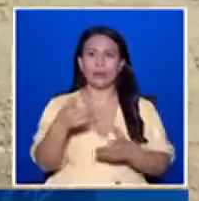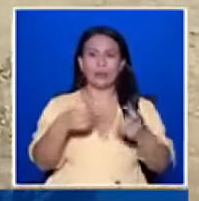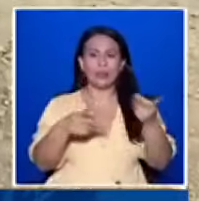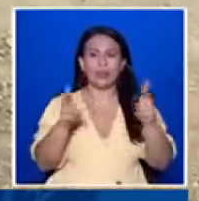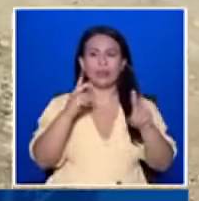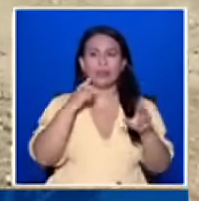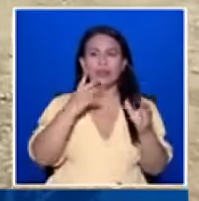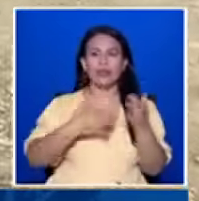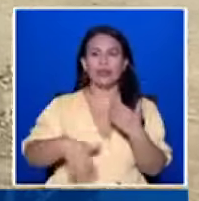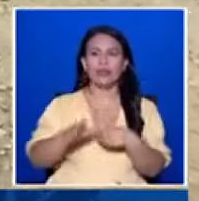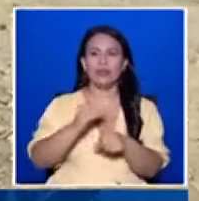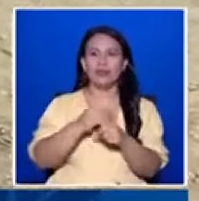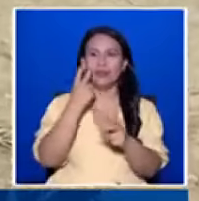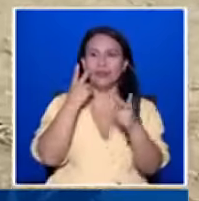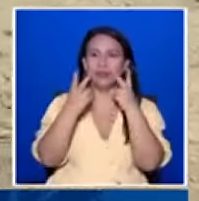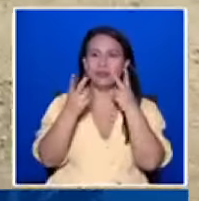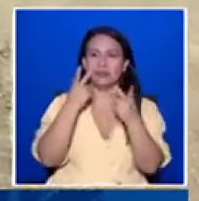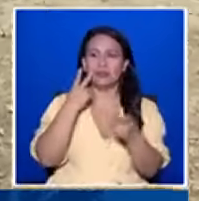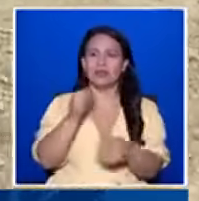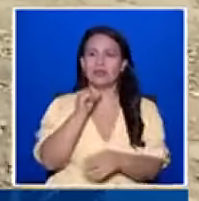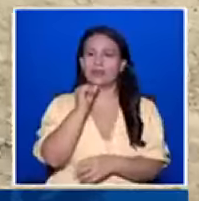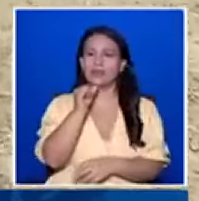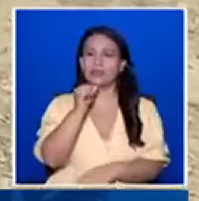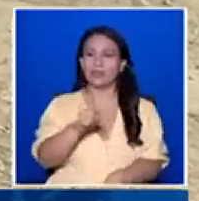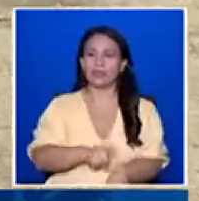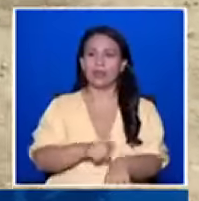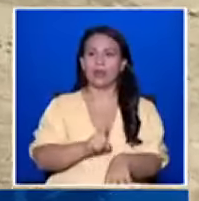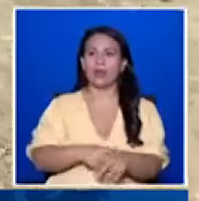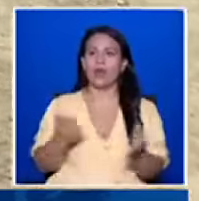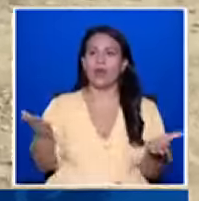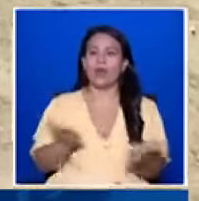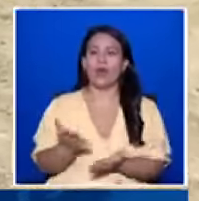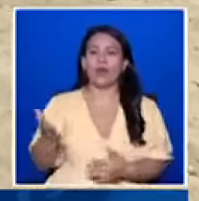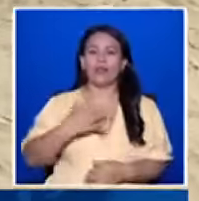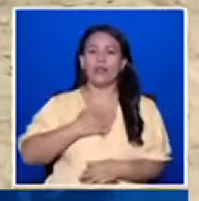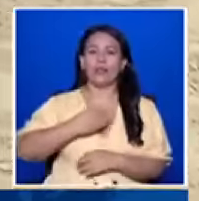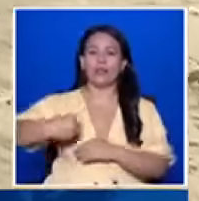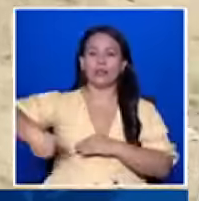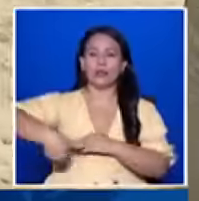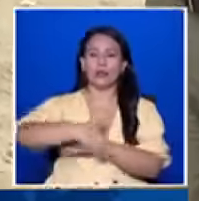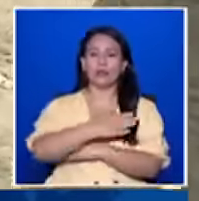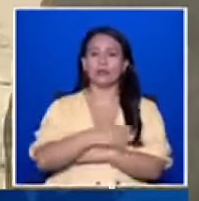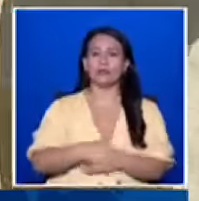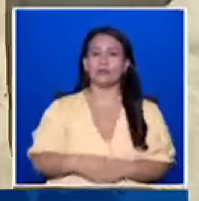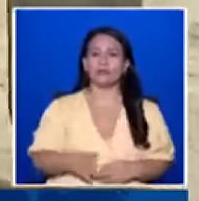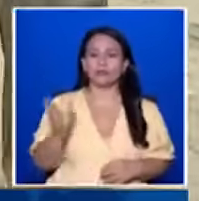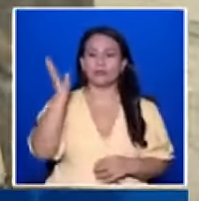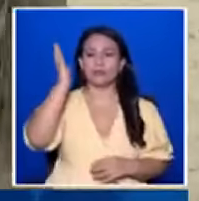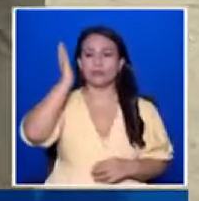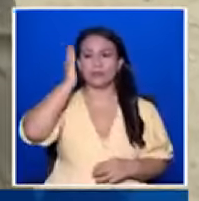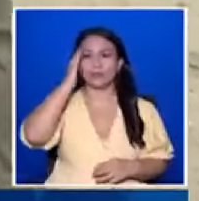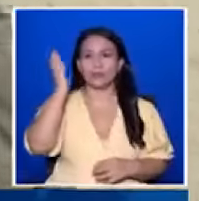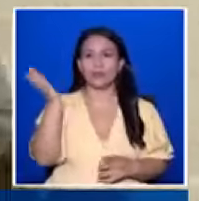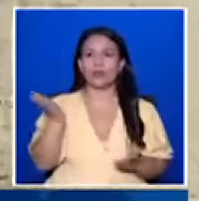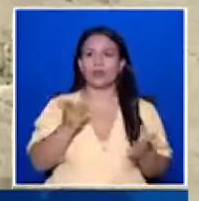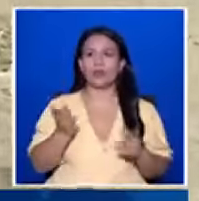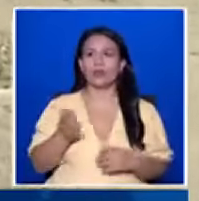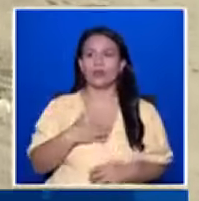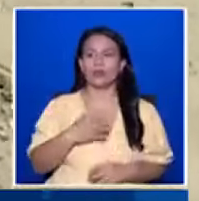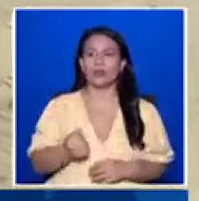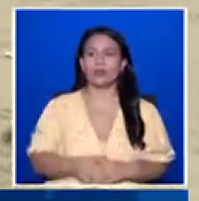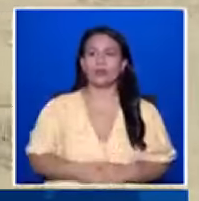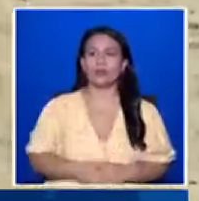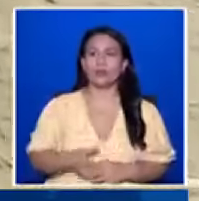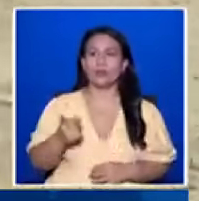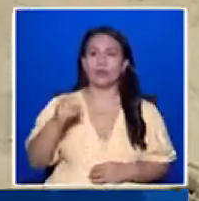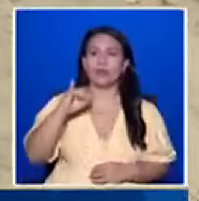1. Ni siquiera hace falta, tenemos entendido, decir dónde estamos con ese código. Ellos saben dónde está ubicado el poste. Doña Juana, buen